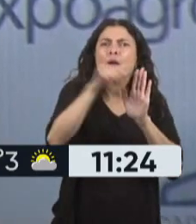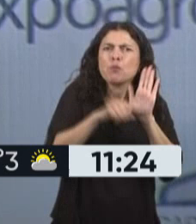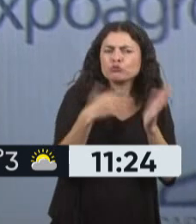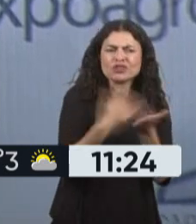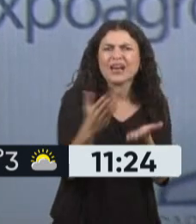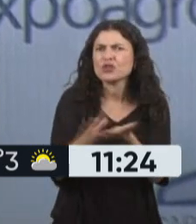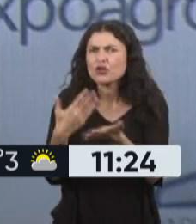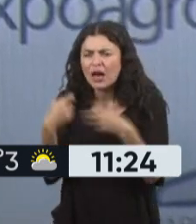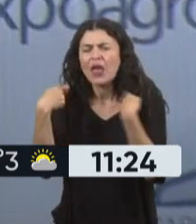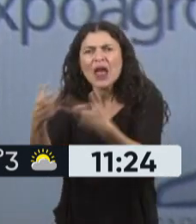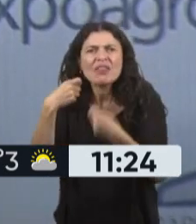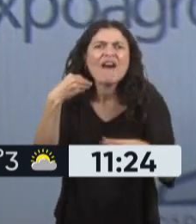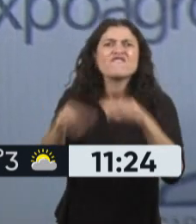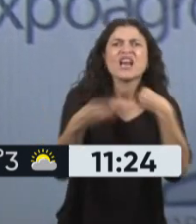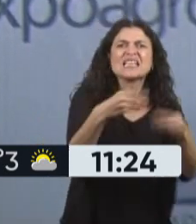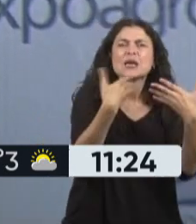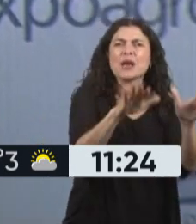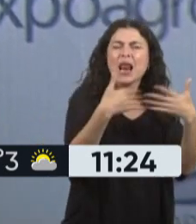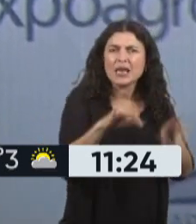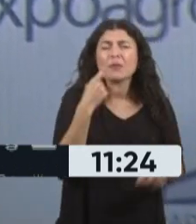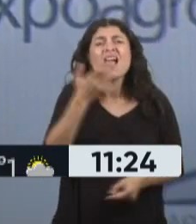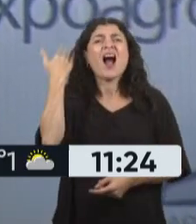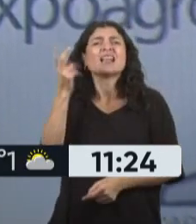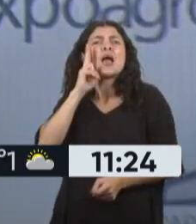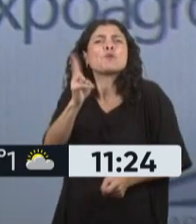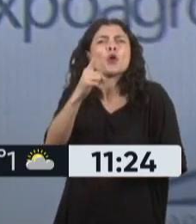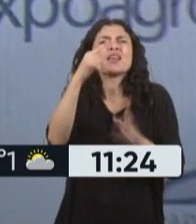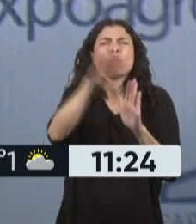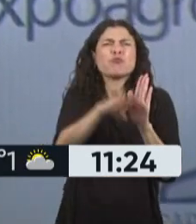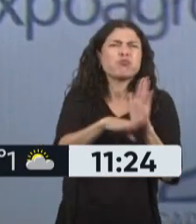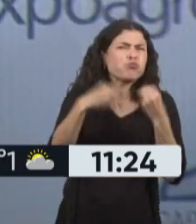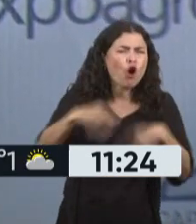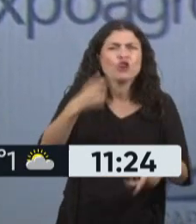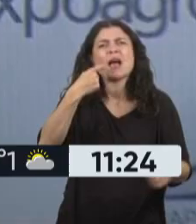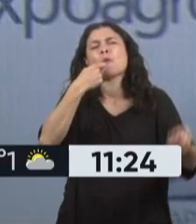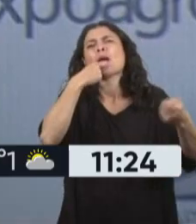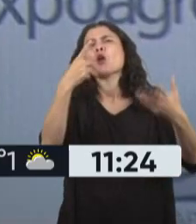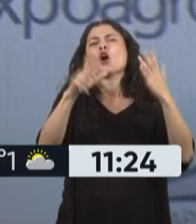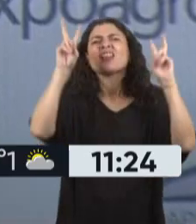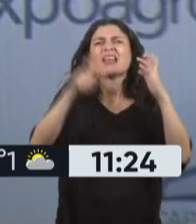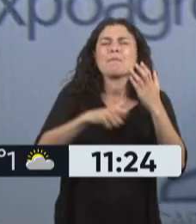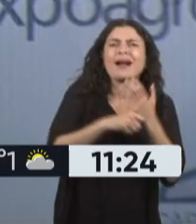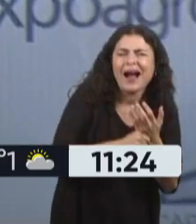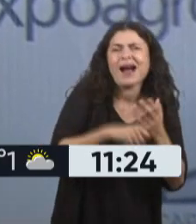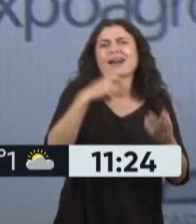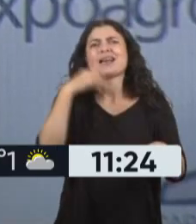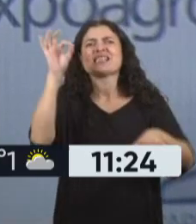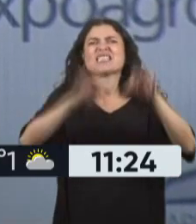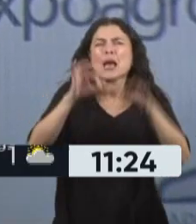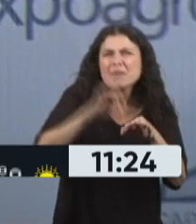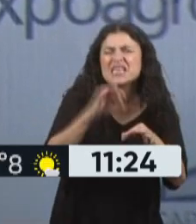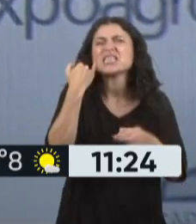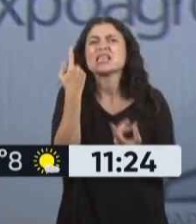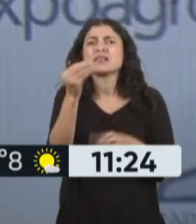inútiles. Exterminamos para siempre prohibiciones y cupos en la exportación de granos y carnes. Eliminamos fideicomisos y precios máximos para